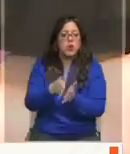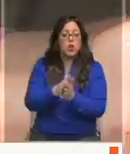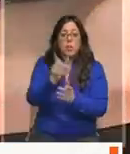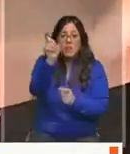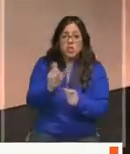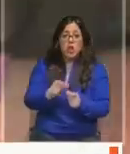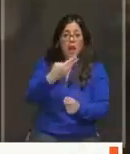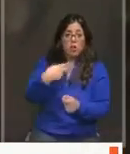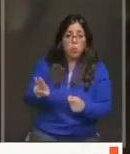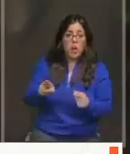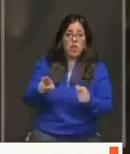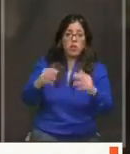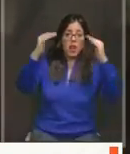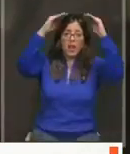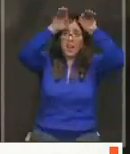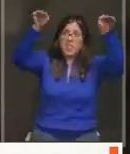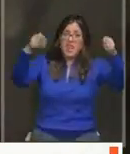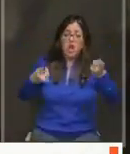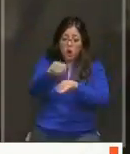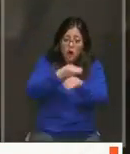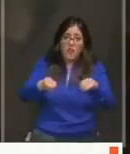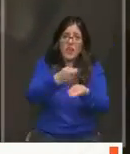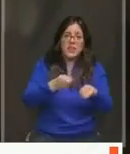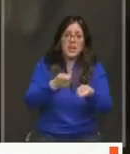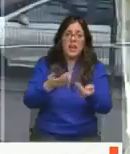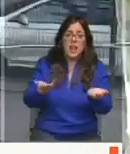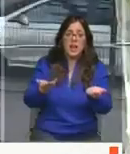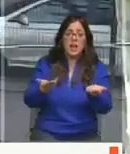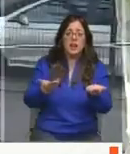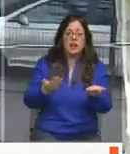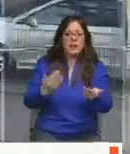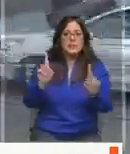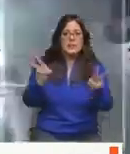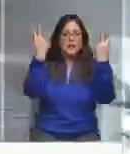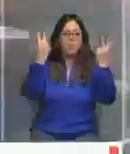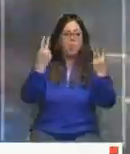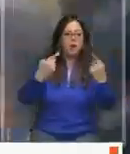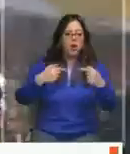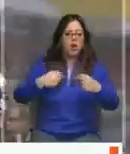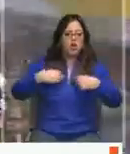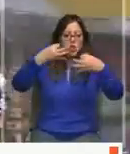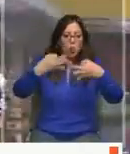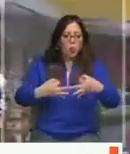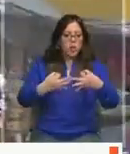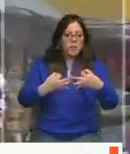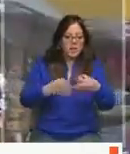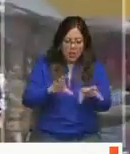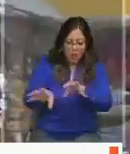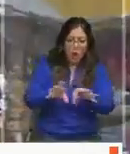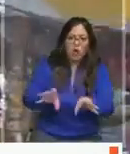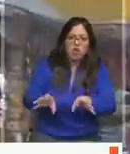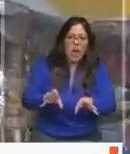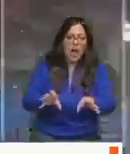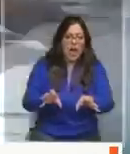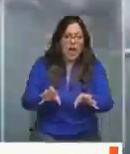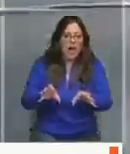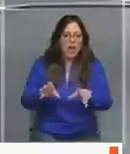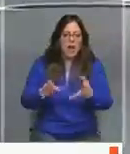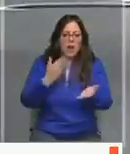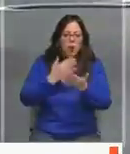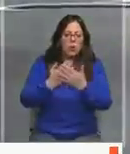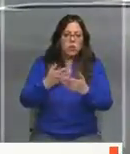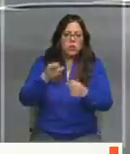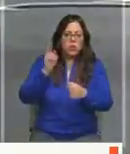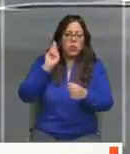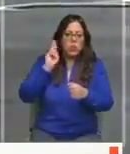sí, justo voló para arriba, voló la camioneta y yo justo estaba ahí colocando la mercadería, y cuando siento la